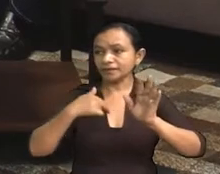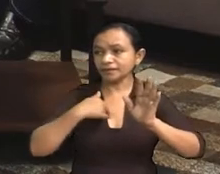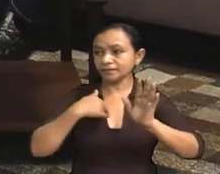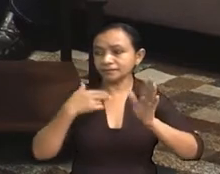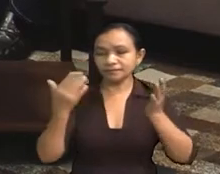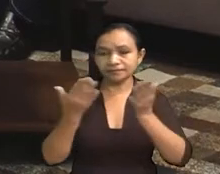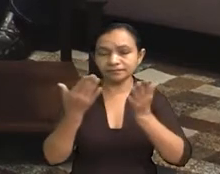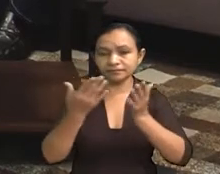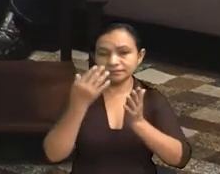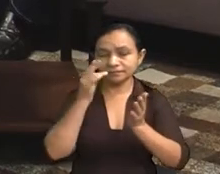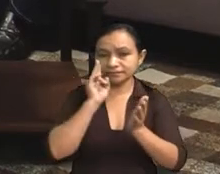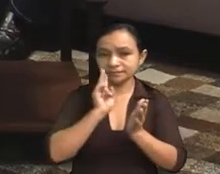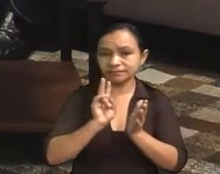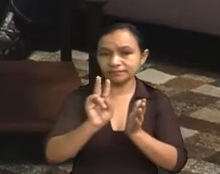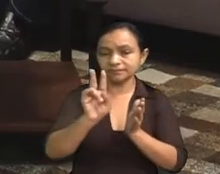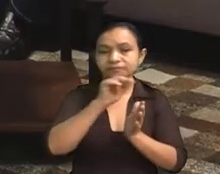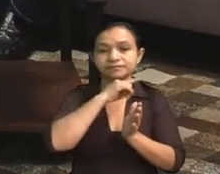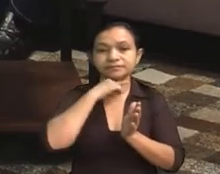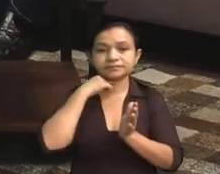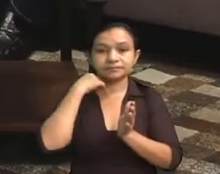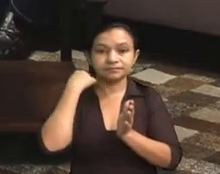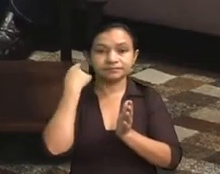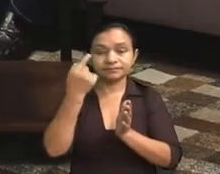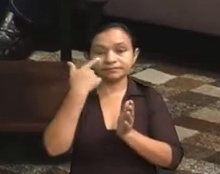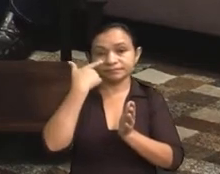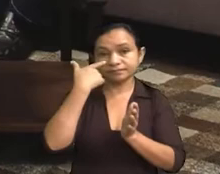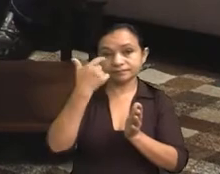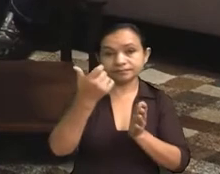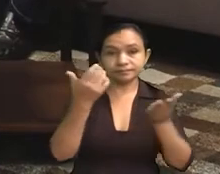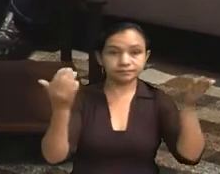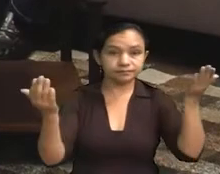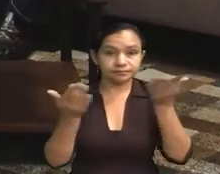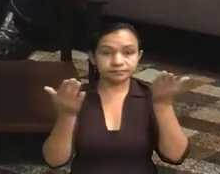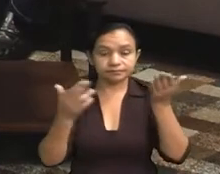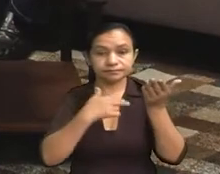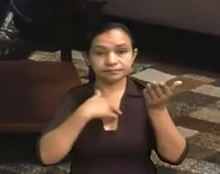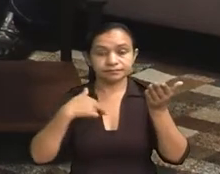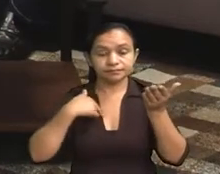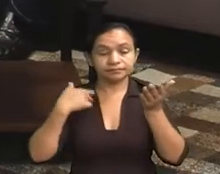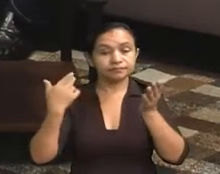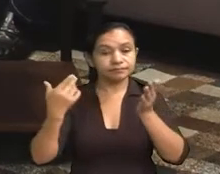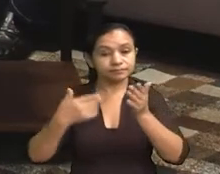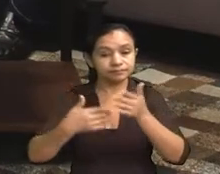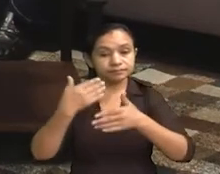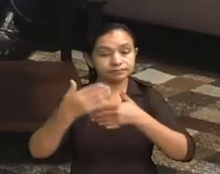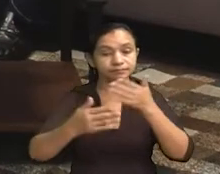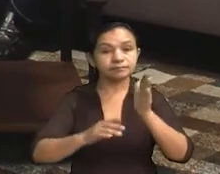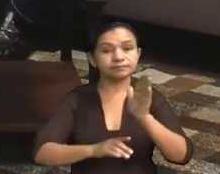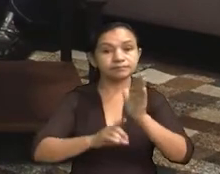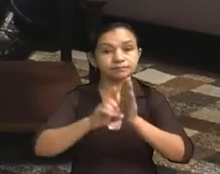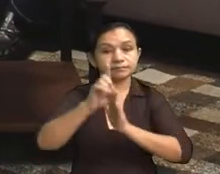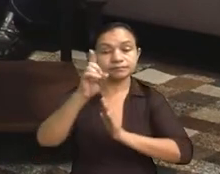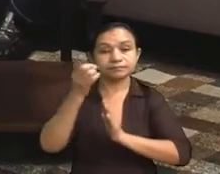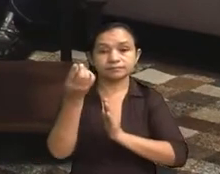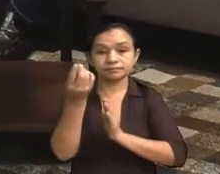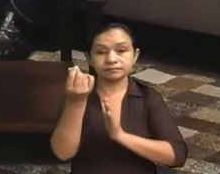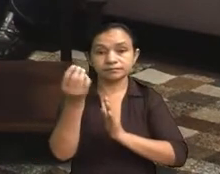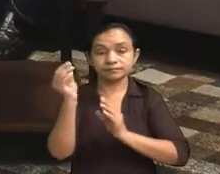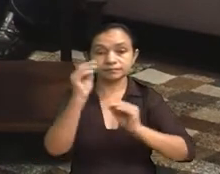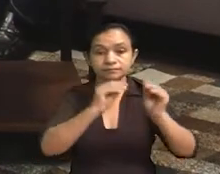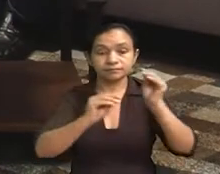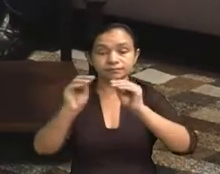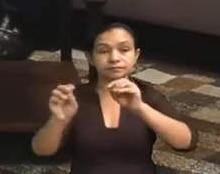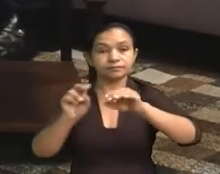una perspectiva, sino como una realidad concreta. Conocer un poquito el contexto general en el que se viene desarrollando precisamente nuestra economía